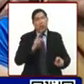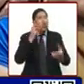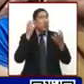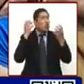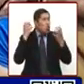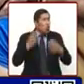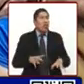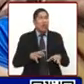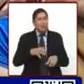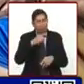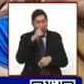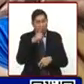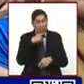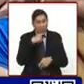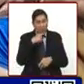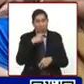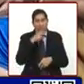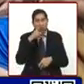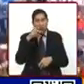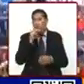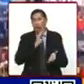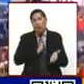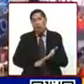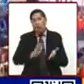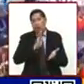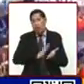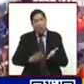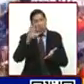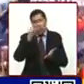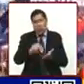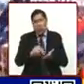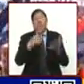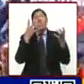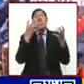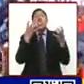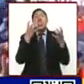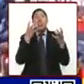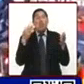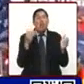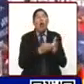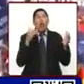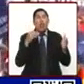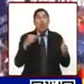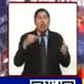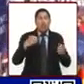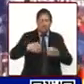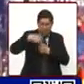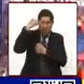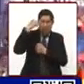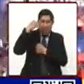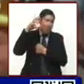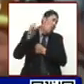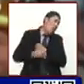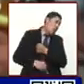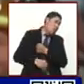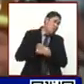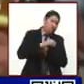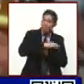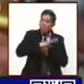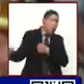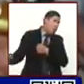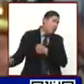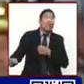estés metido en esto. No te vamos a perdonar, pero que estés queriendo sabotear el instrumento, eso no te lo vamos a perdonar.